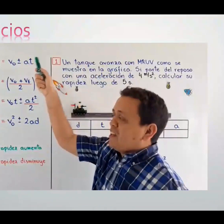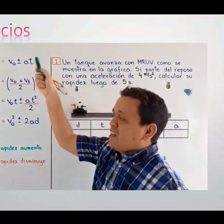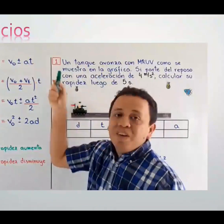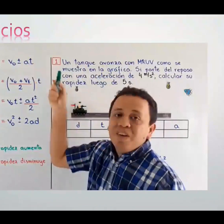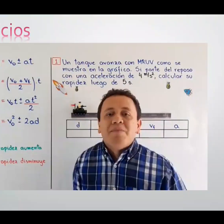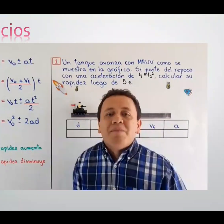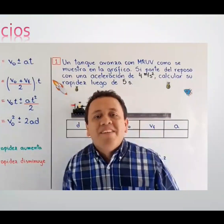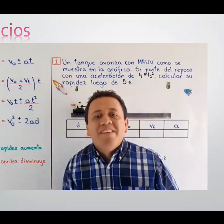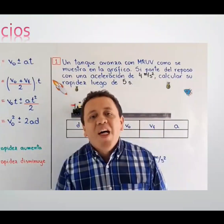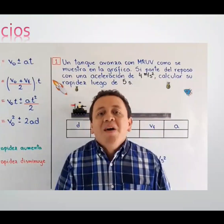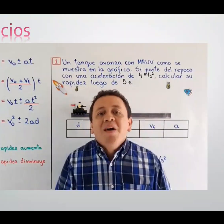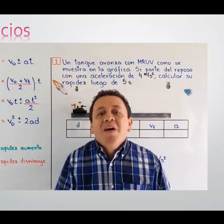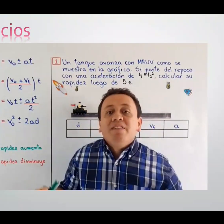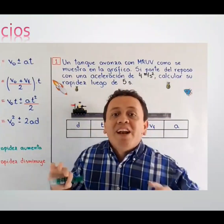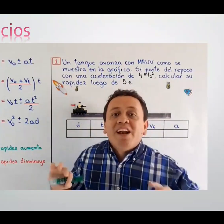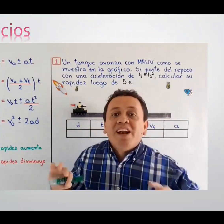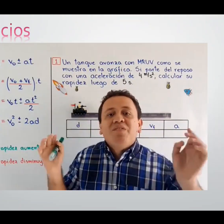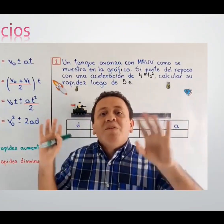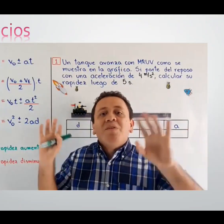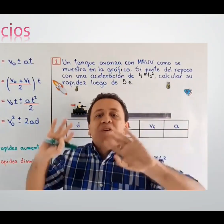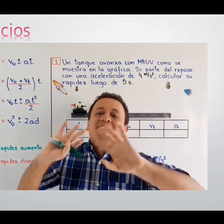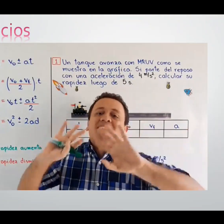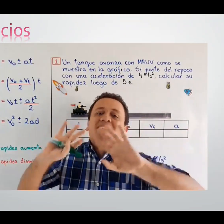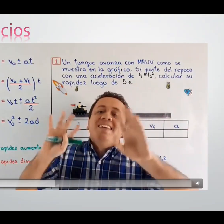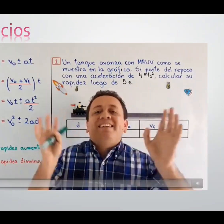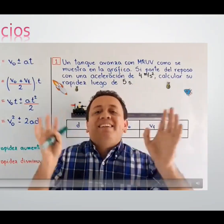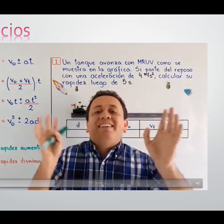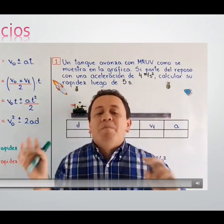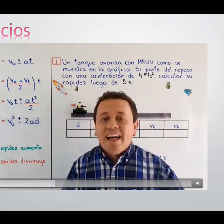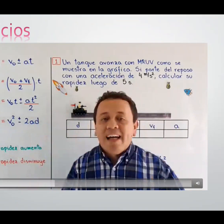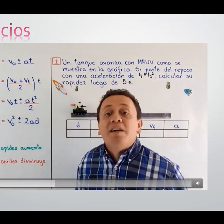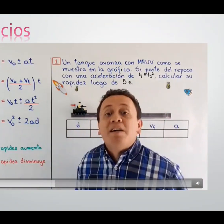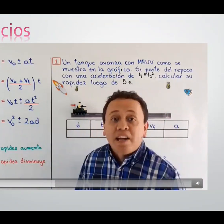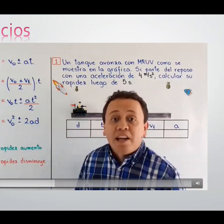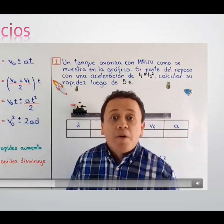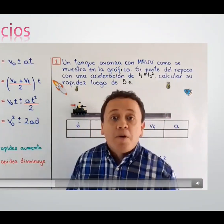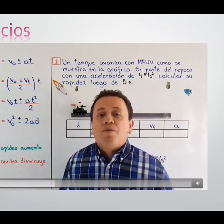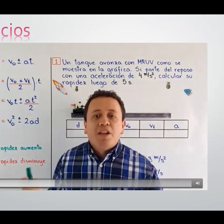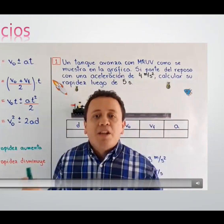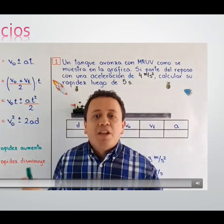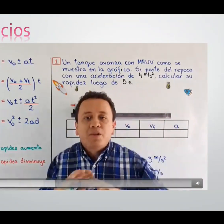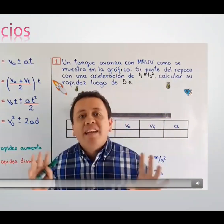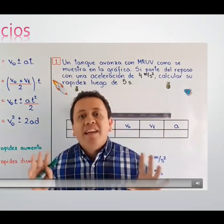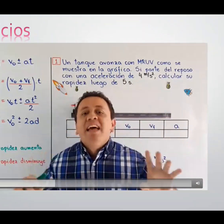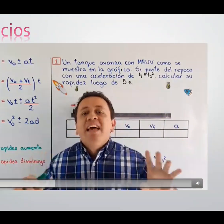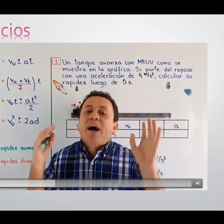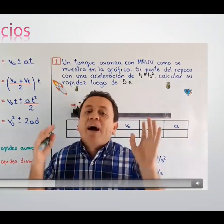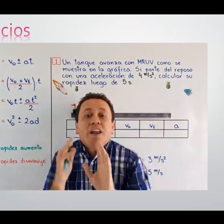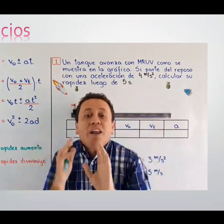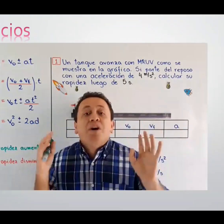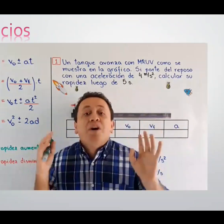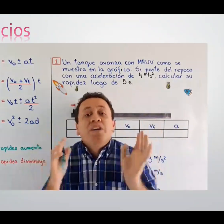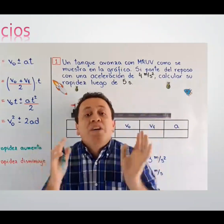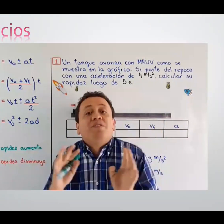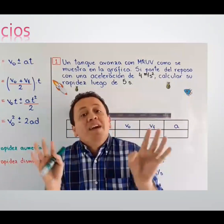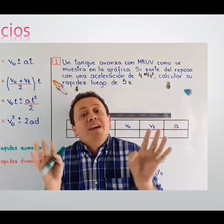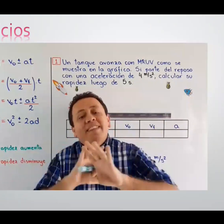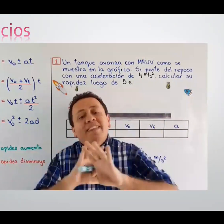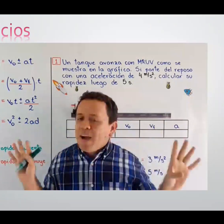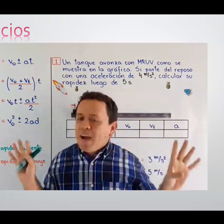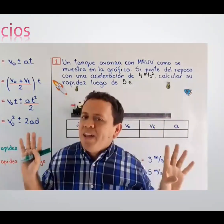movimiento rectilíneo uniformemente variado, vamos a ver algunas fórmulas muy extrañas y complicadas, empezando por las fórmulas vectoriales, las cuales pueden